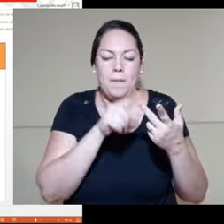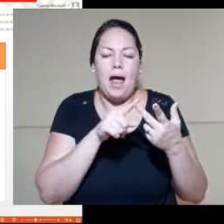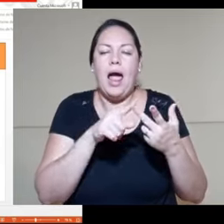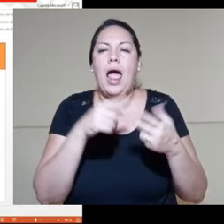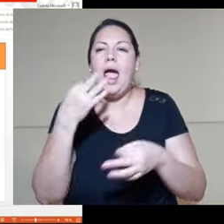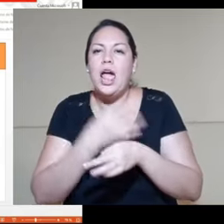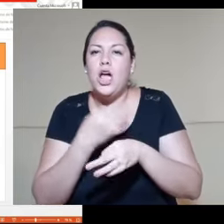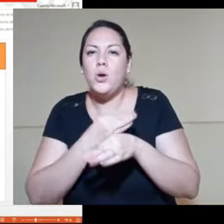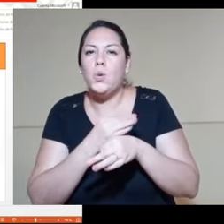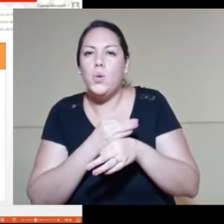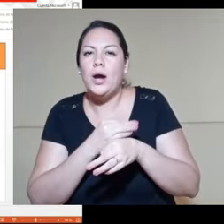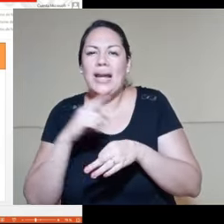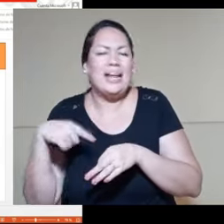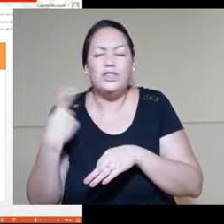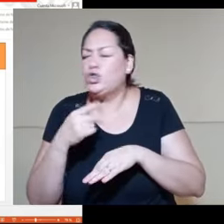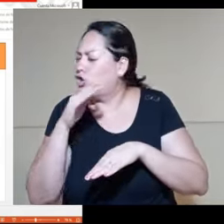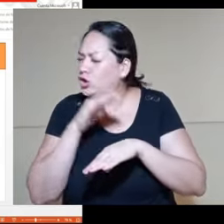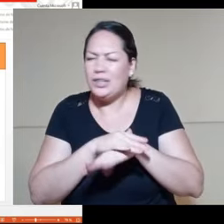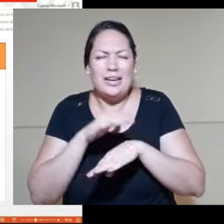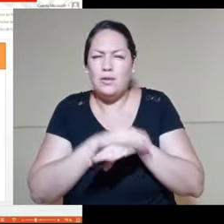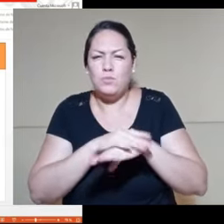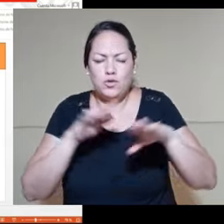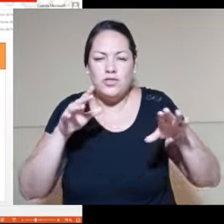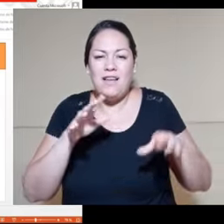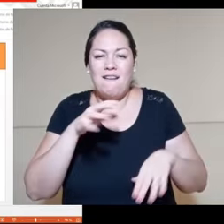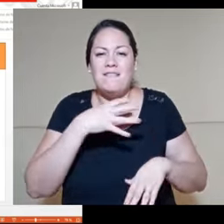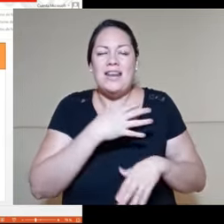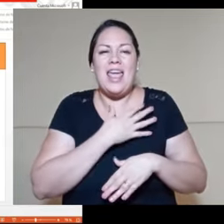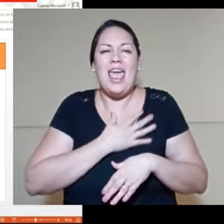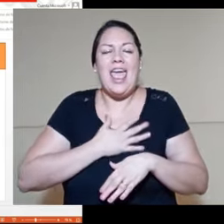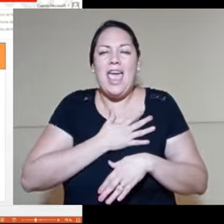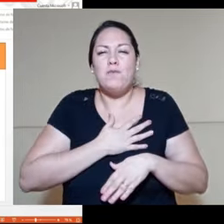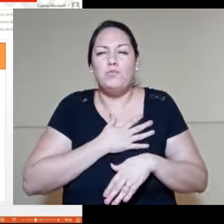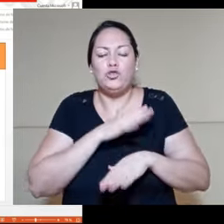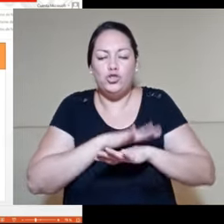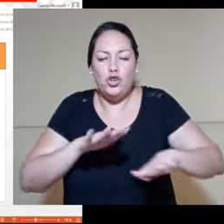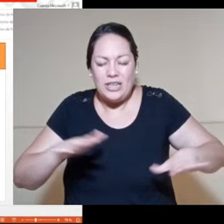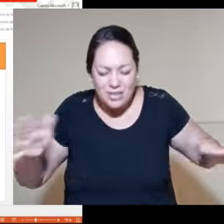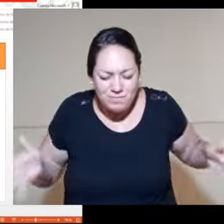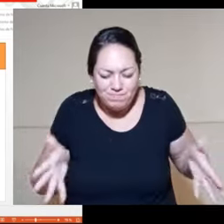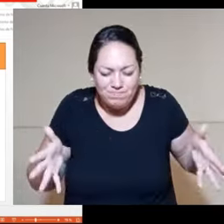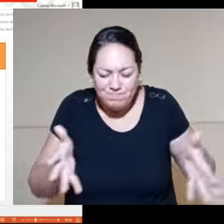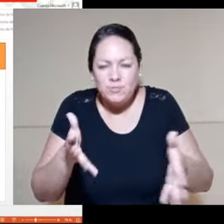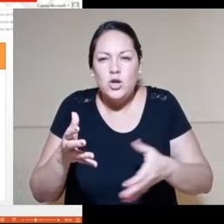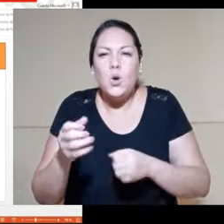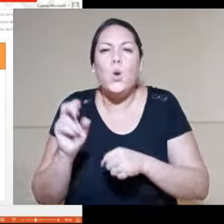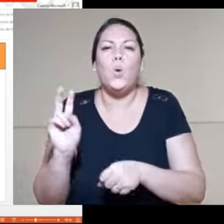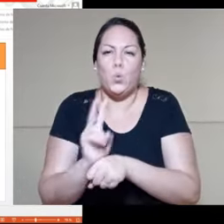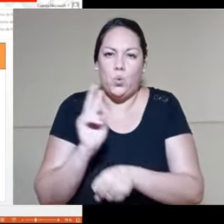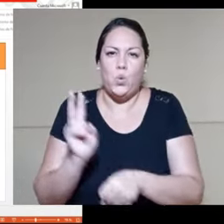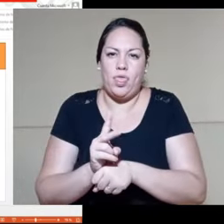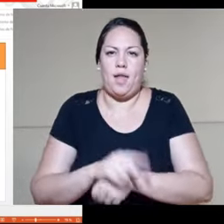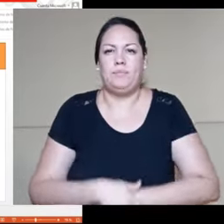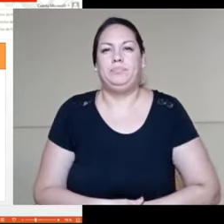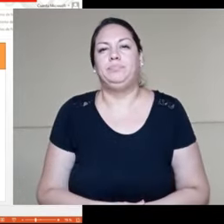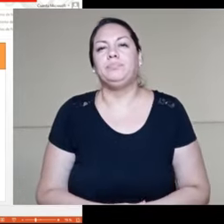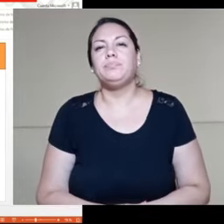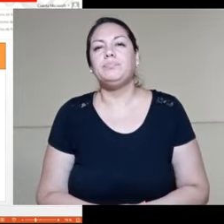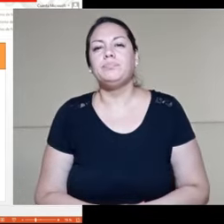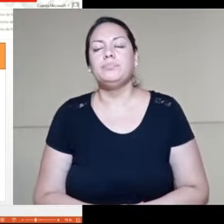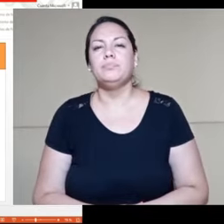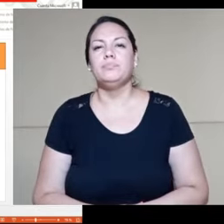la escuela, todo un sistema se afecta y está comprometido con el bienestar emocional, físico y mental